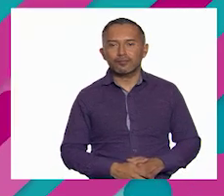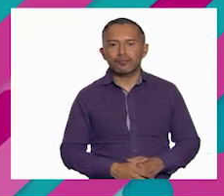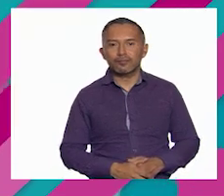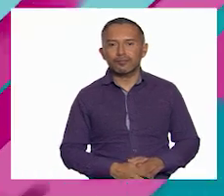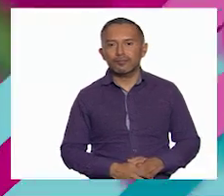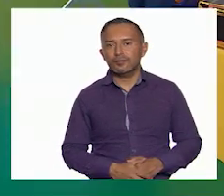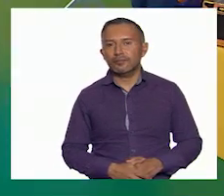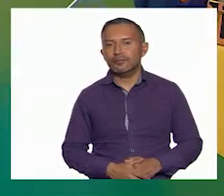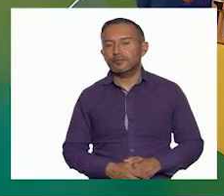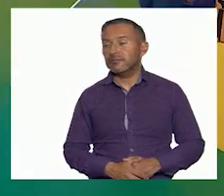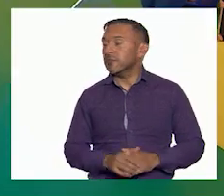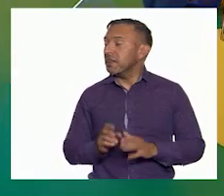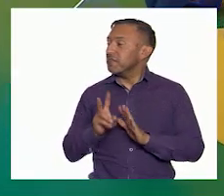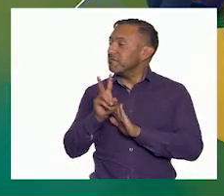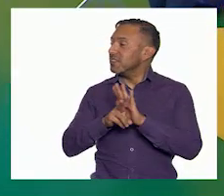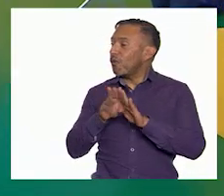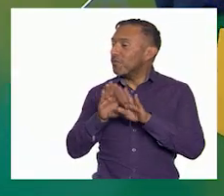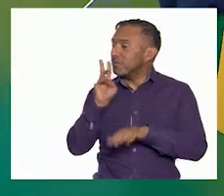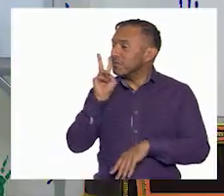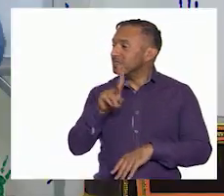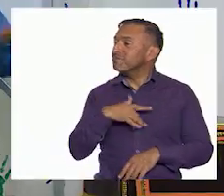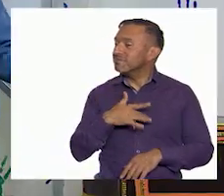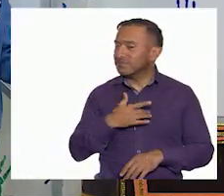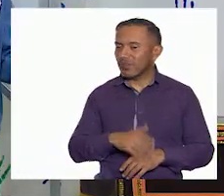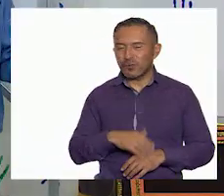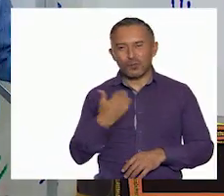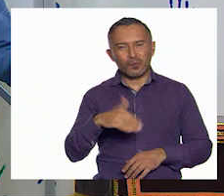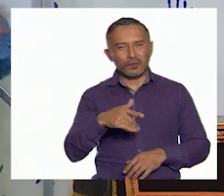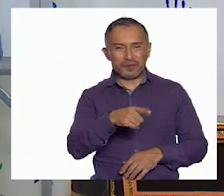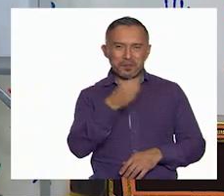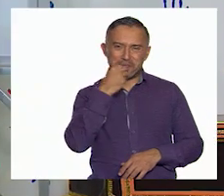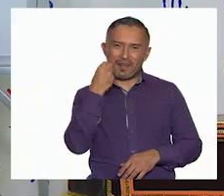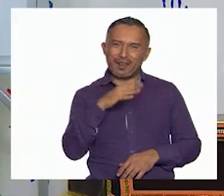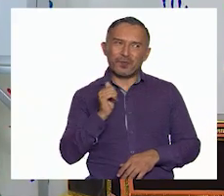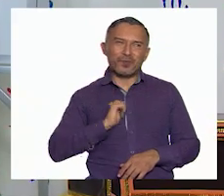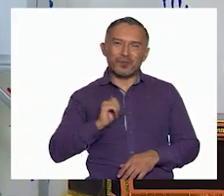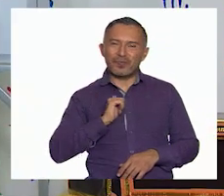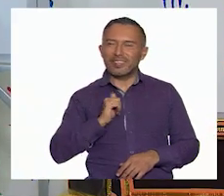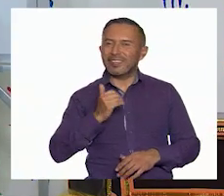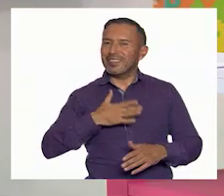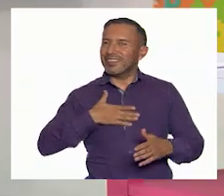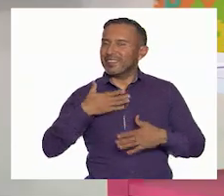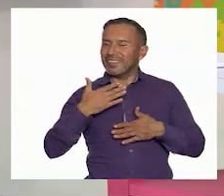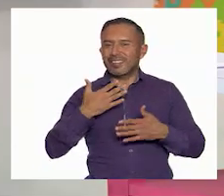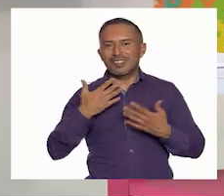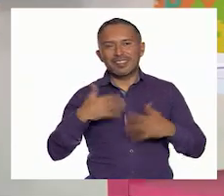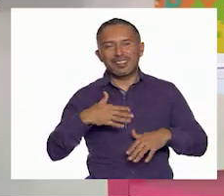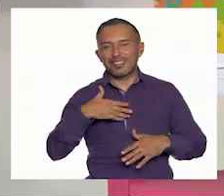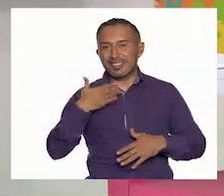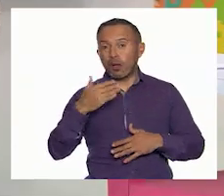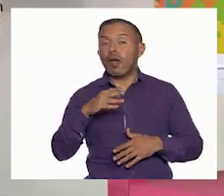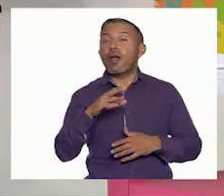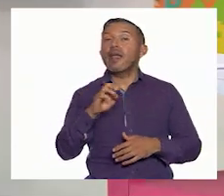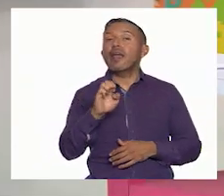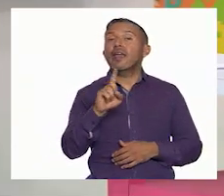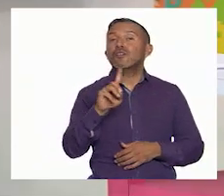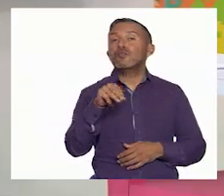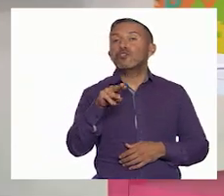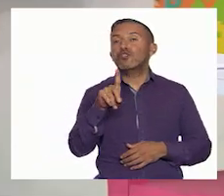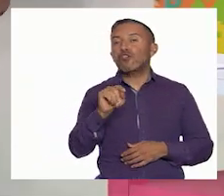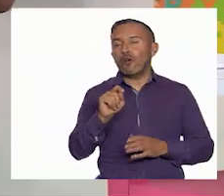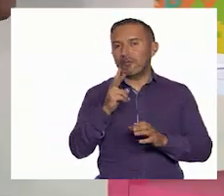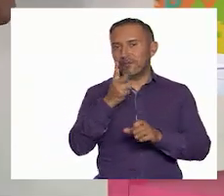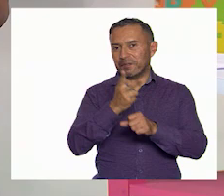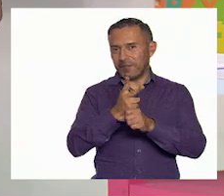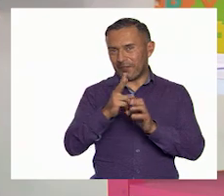¿Qué te pareció esa cápsula, Pili? Ay, pues se la pasaba increíble y muy divertido. Así es, muchas gracias Edmundo por la cápsula que nos